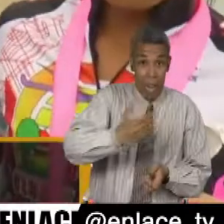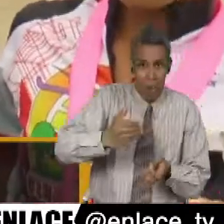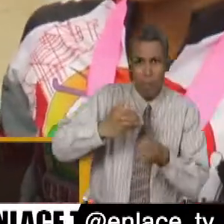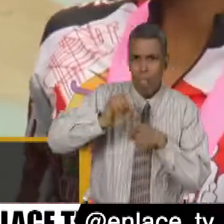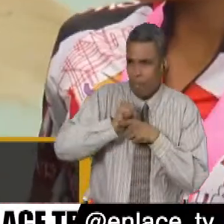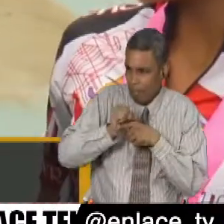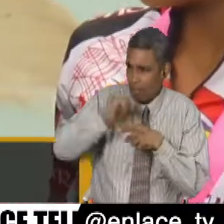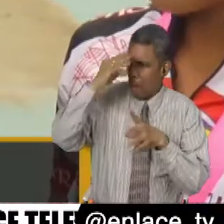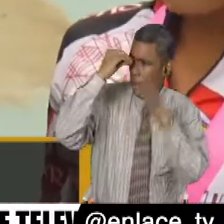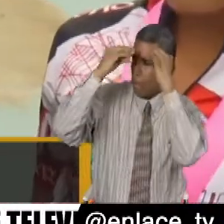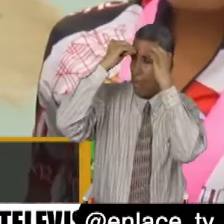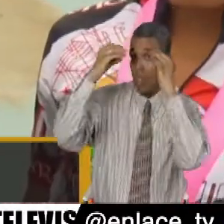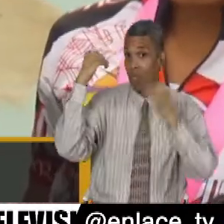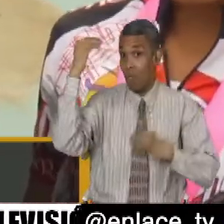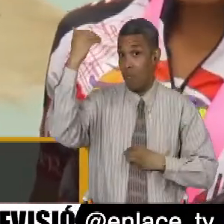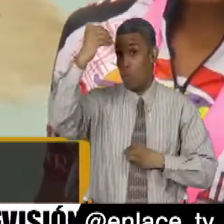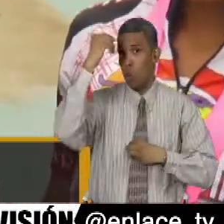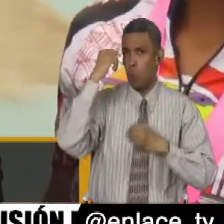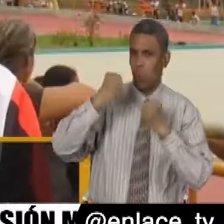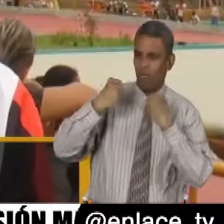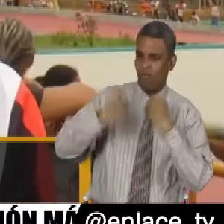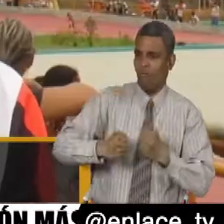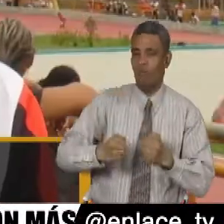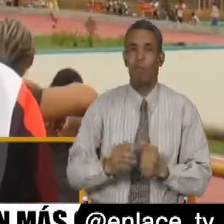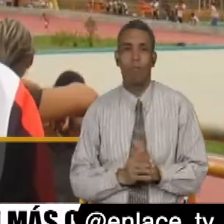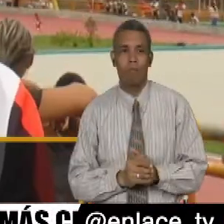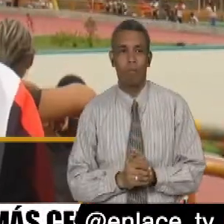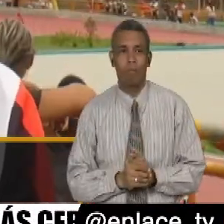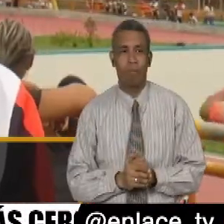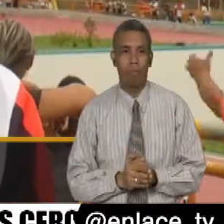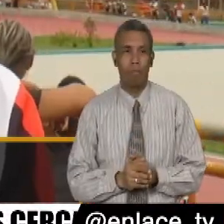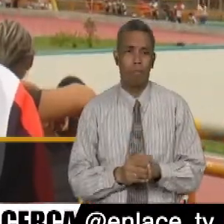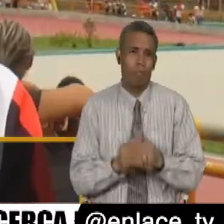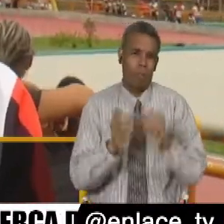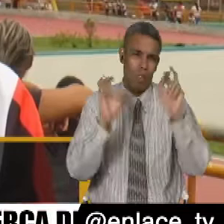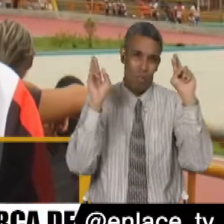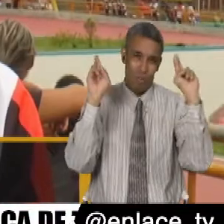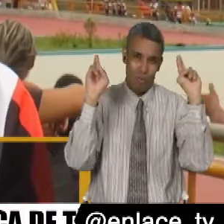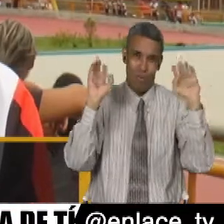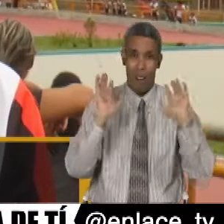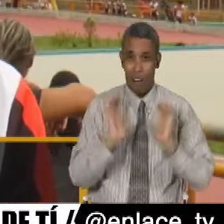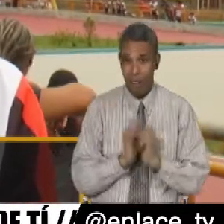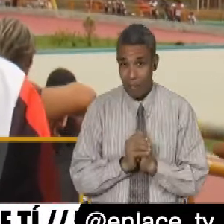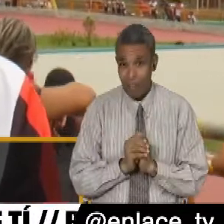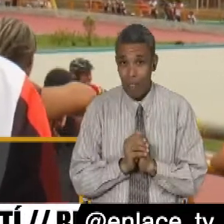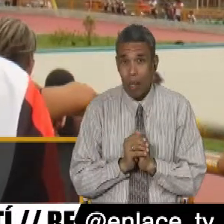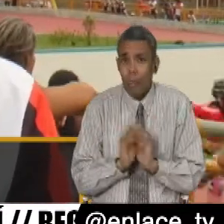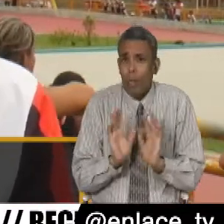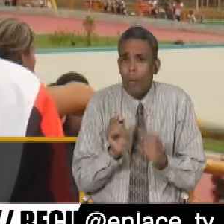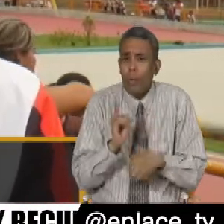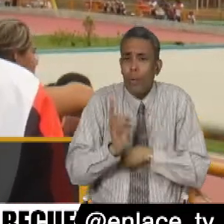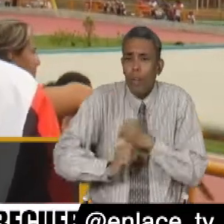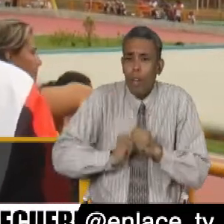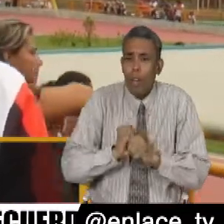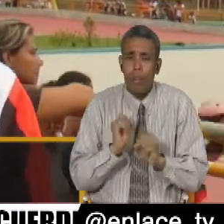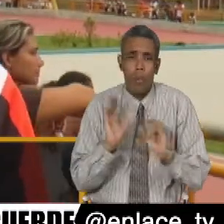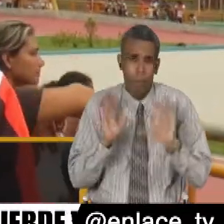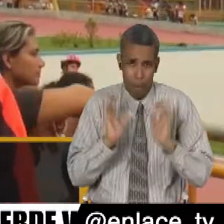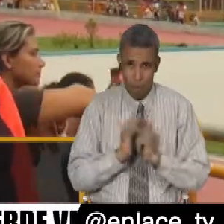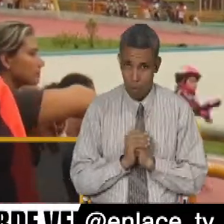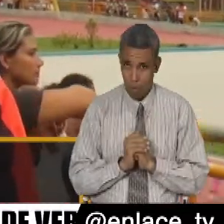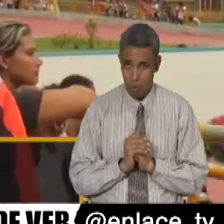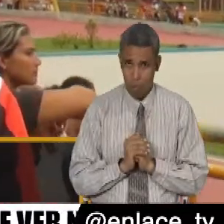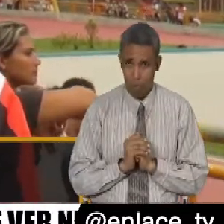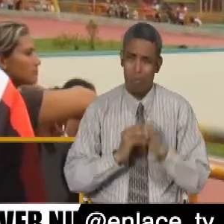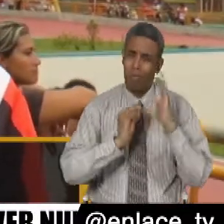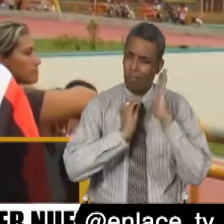para competencias mayores la idea es que esto sea está inseguro que no se haga eso en cierta época del año que sea extensión a todo el año y que